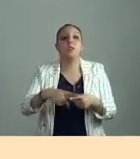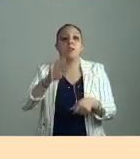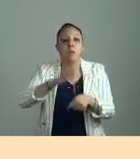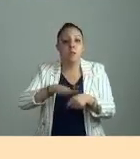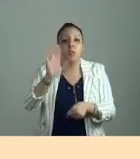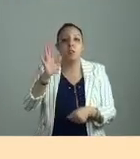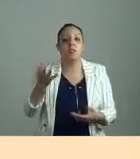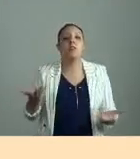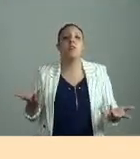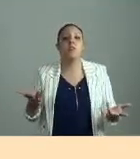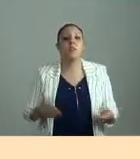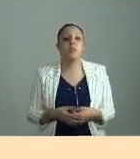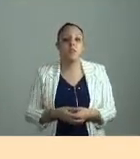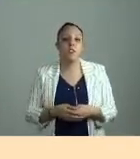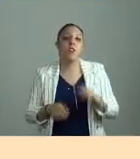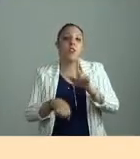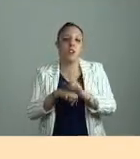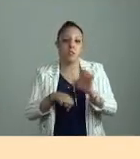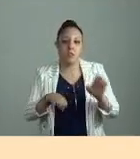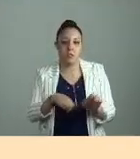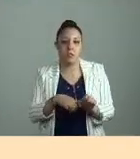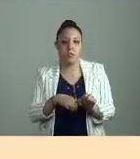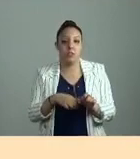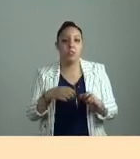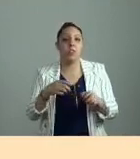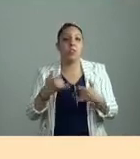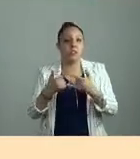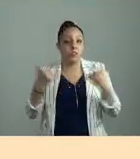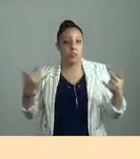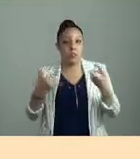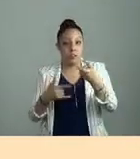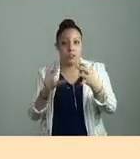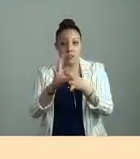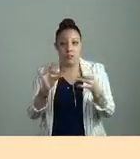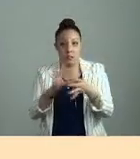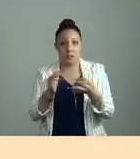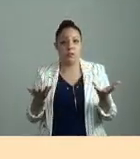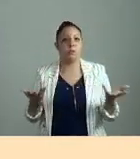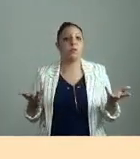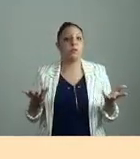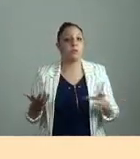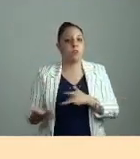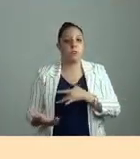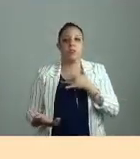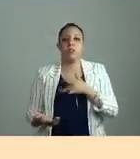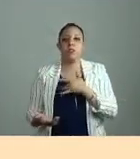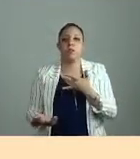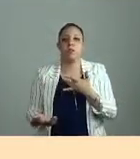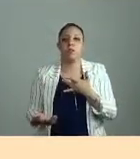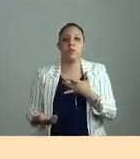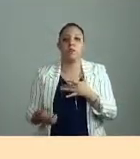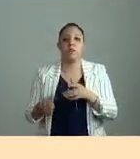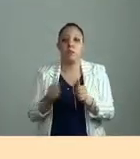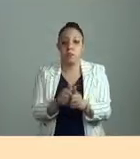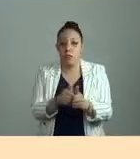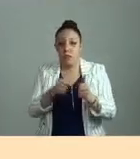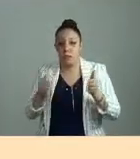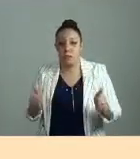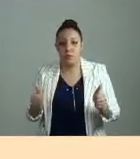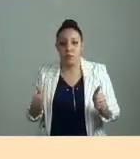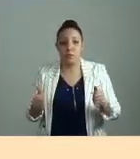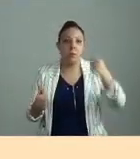no para dividirnos para crear para justificar no su racismo para